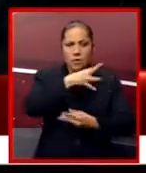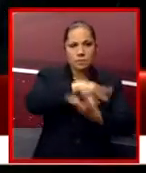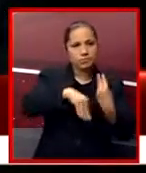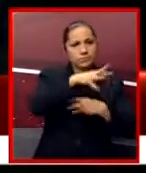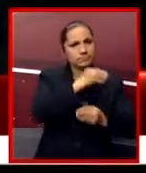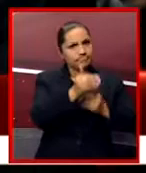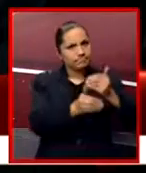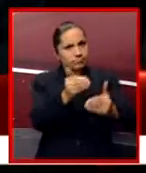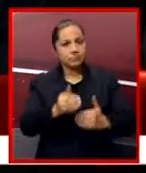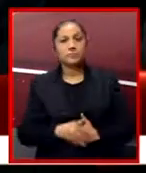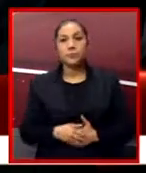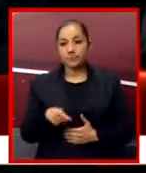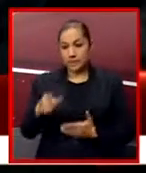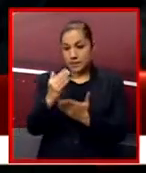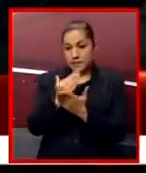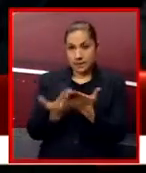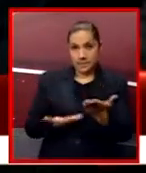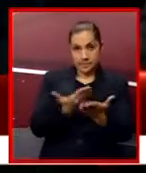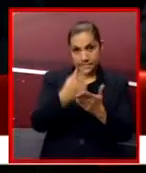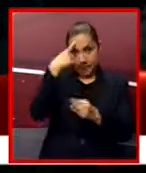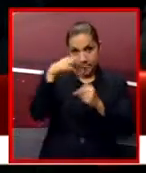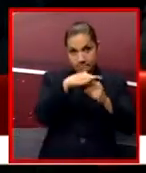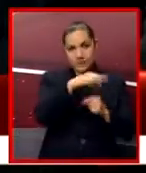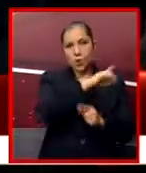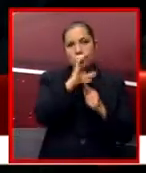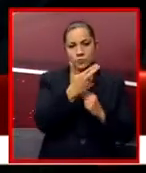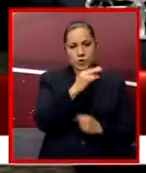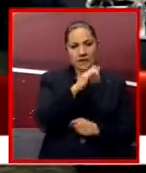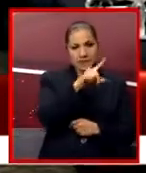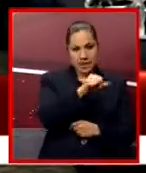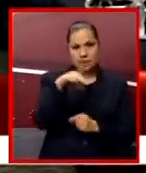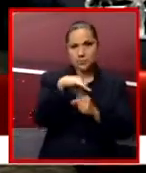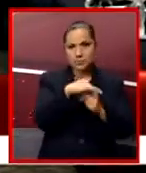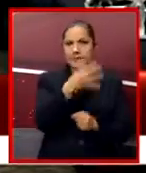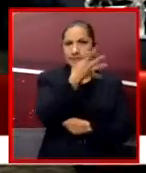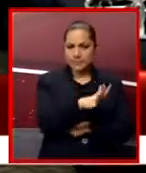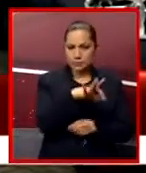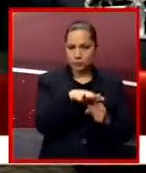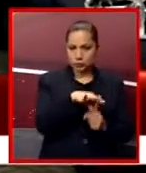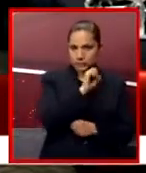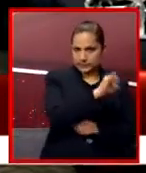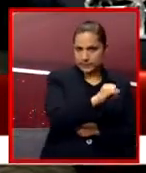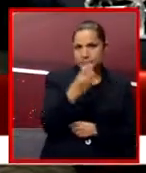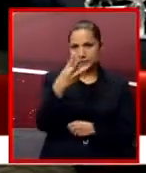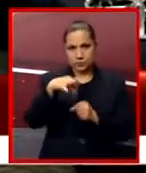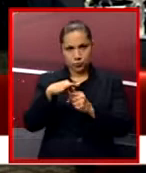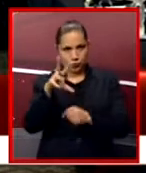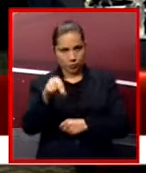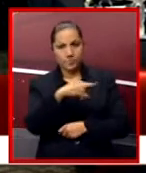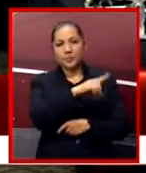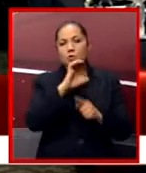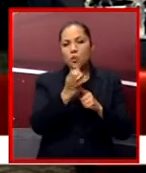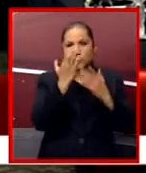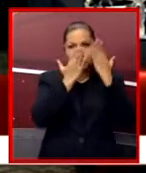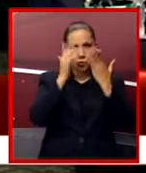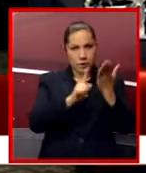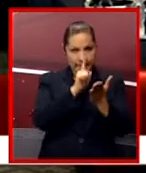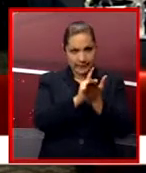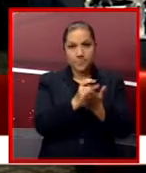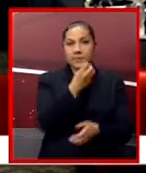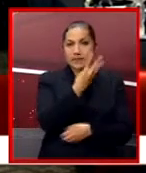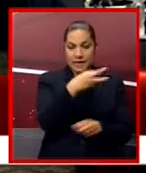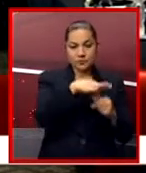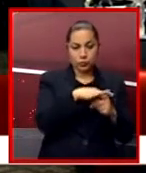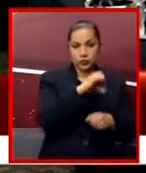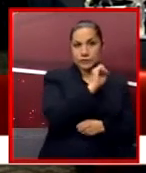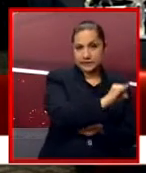Al someter a votación el dictamen, la Comisión de Hacienda lo aprobó con 10 votos a favor y 3 en contra. En la Comisión de Estudios Legislativos, con 3 votos por el sí